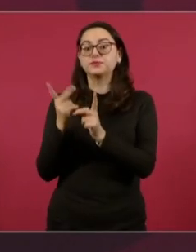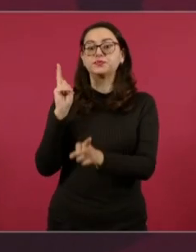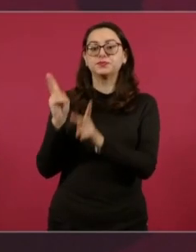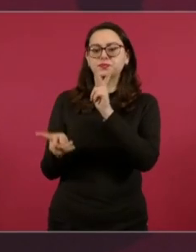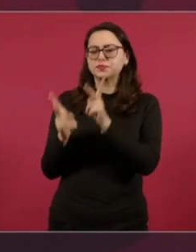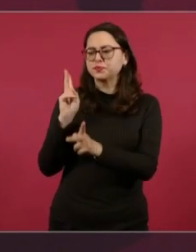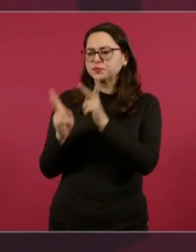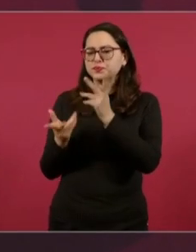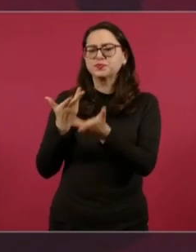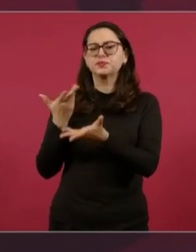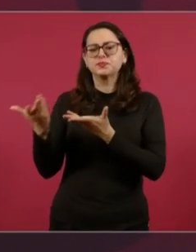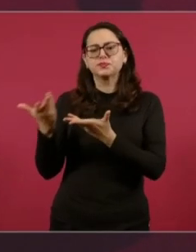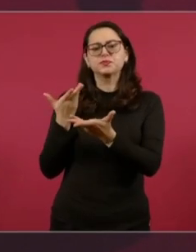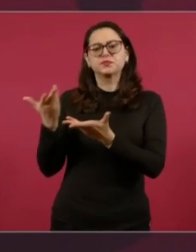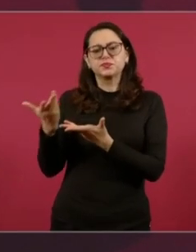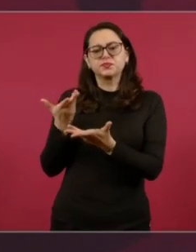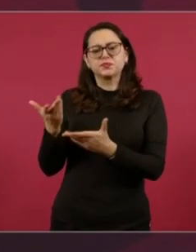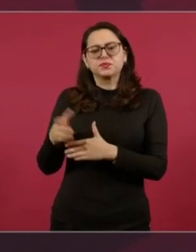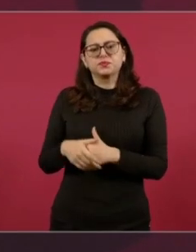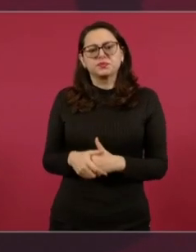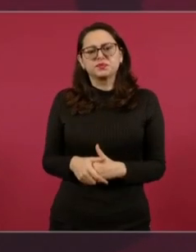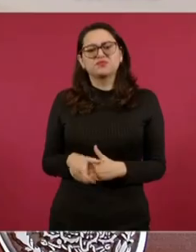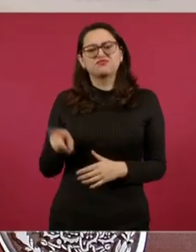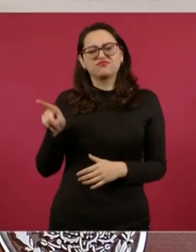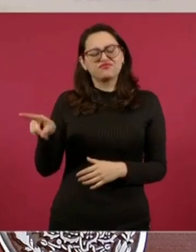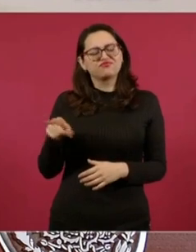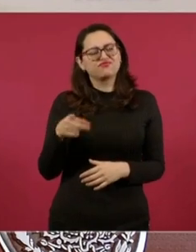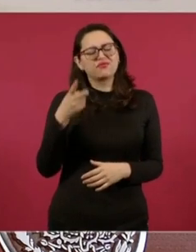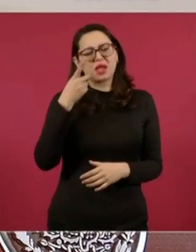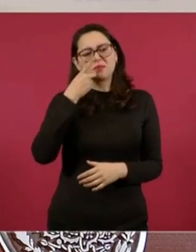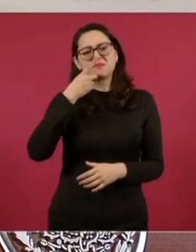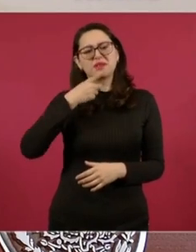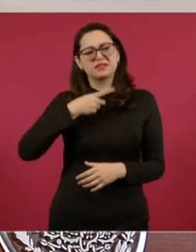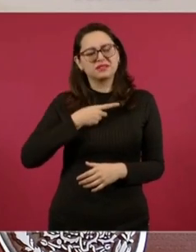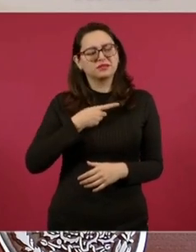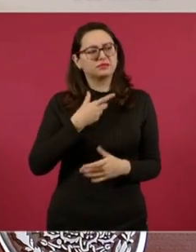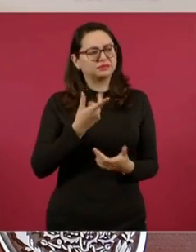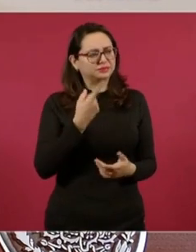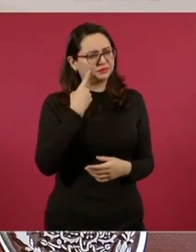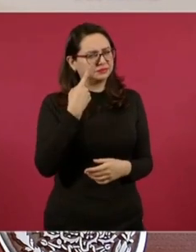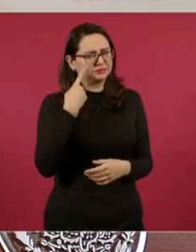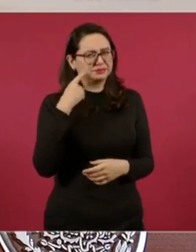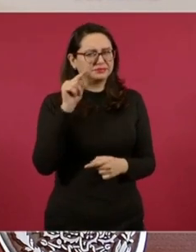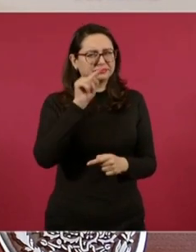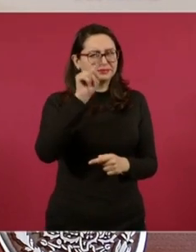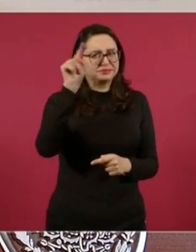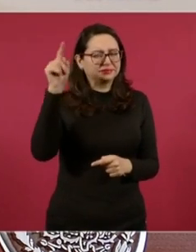de que se iba a agravar la situación económica por la pandemia,